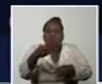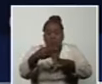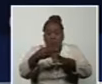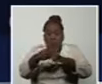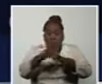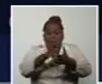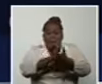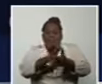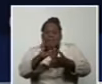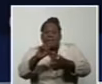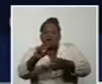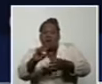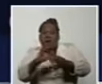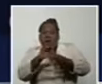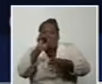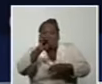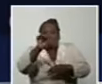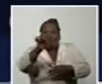flujo,